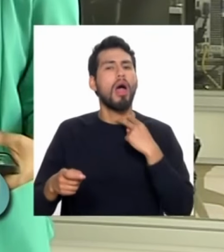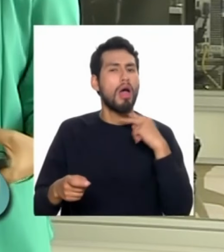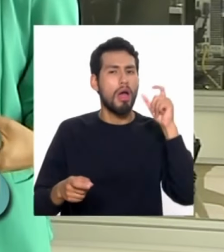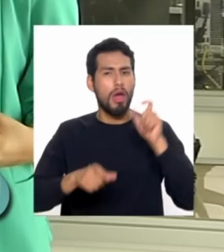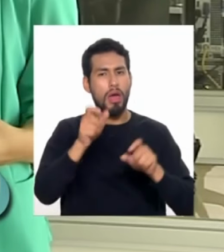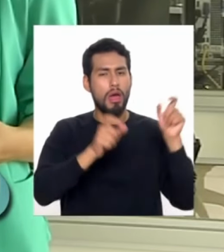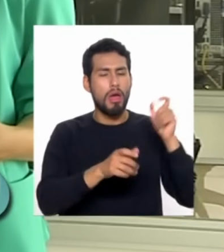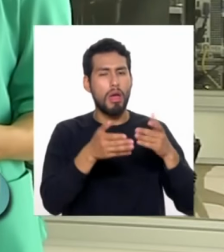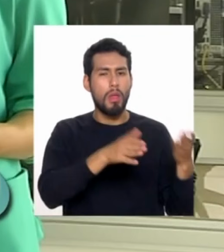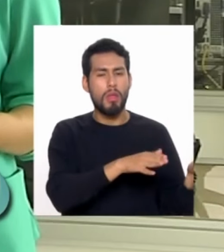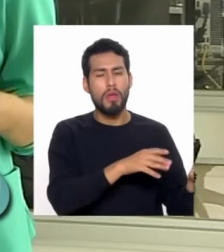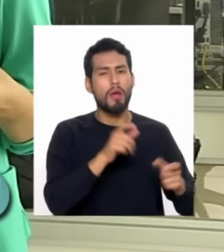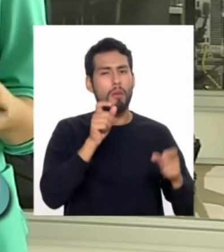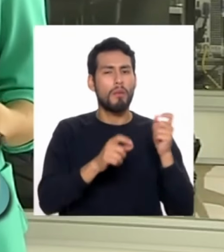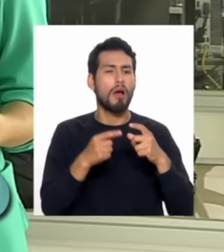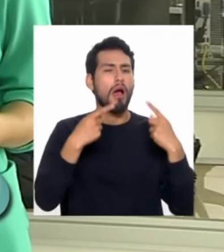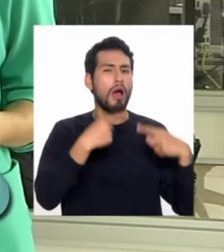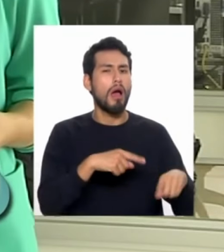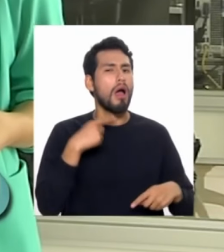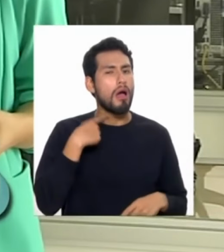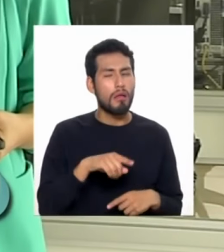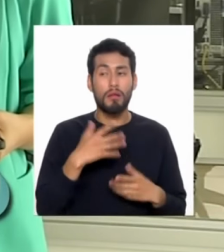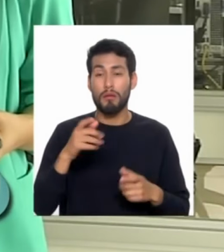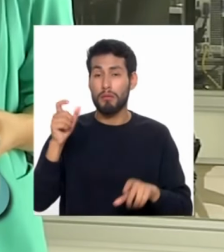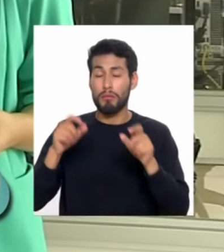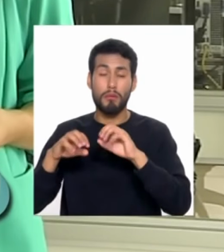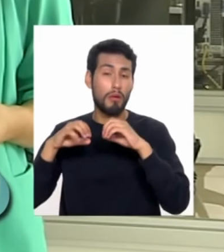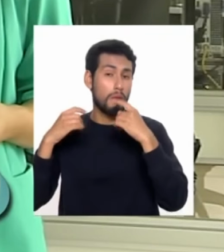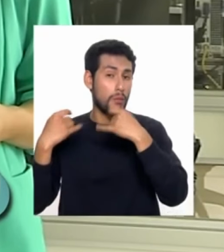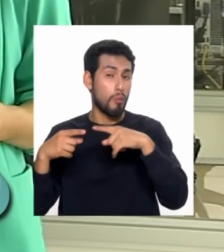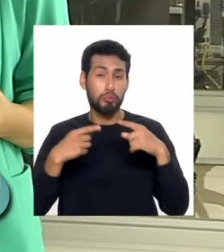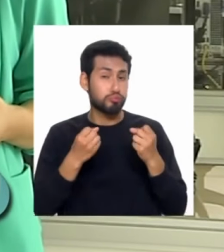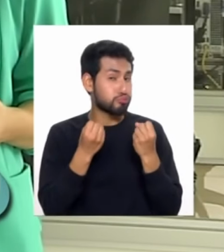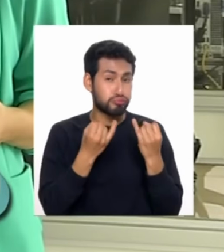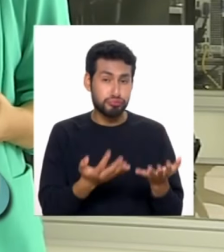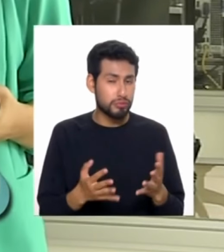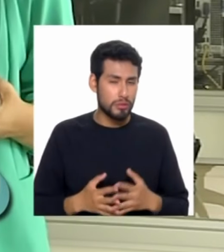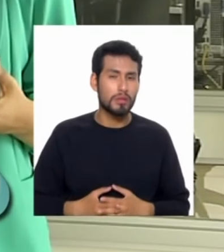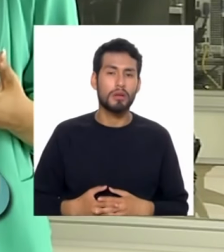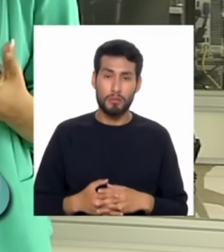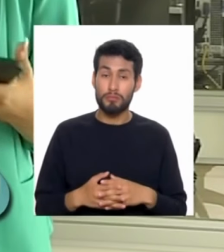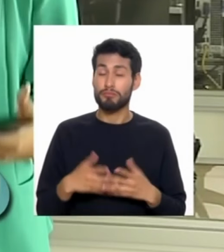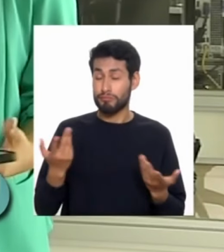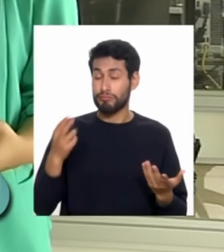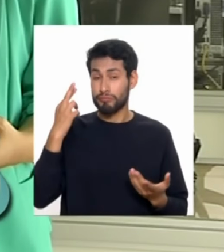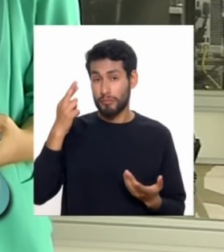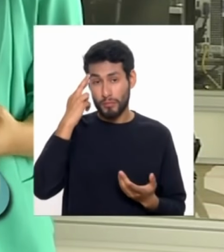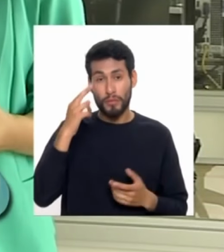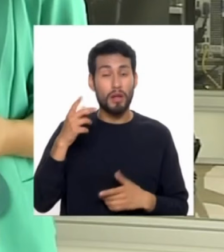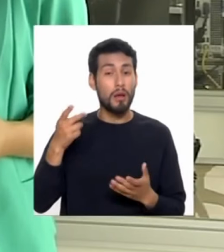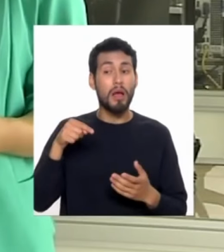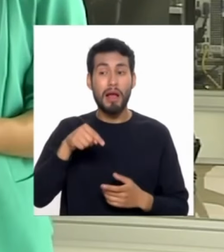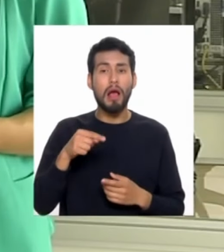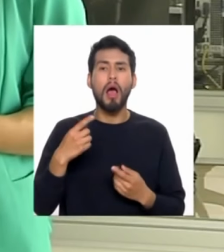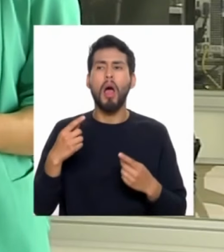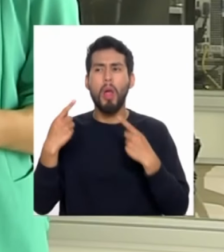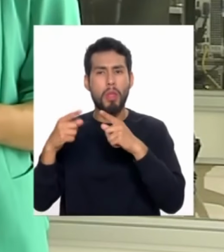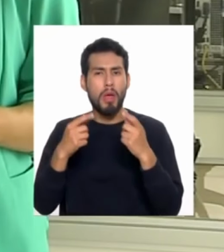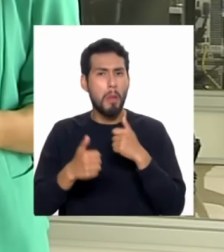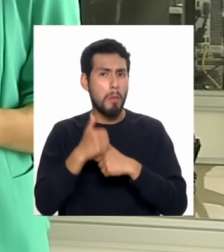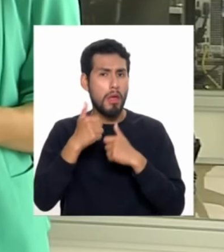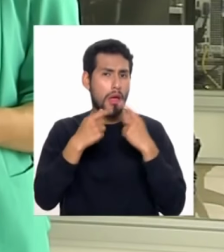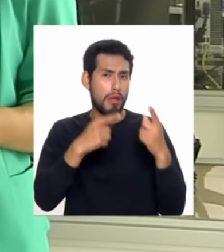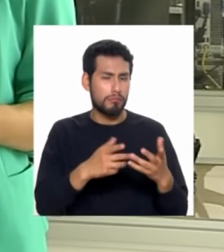de recursos de las instituciones, sino también podría pues significar el que alguna vida corra más